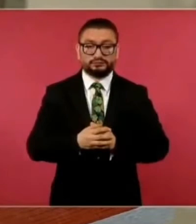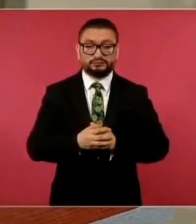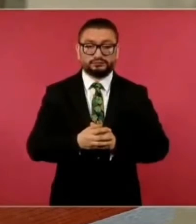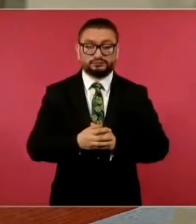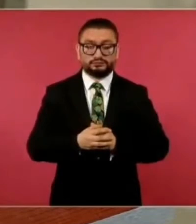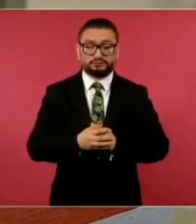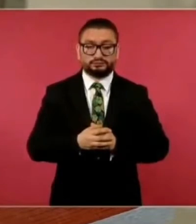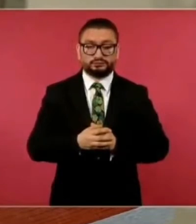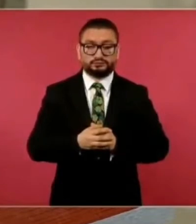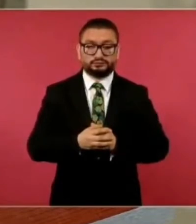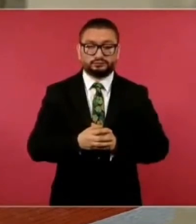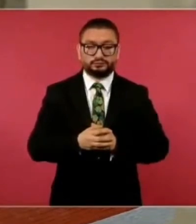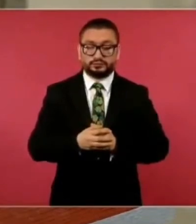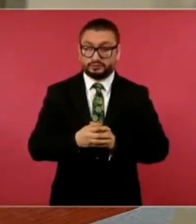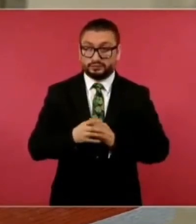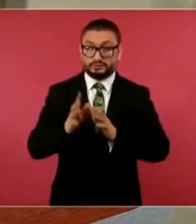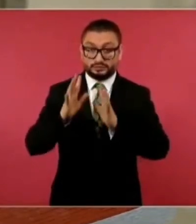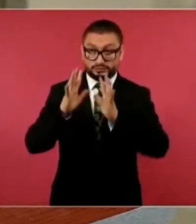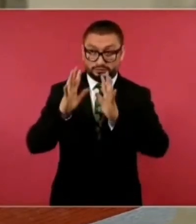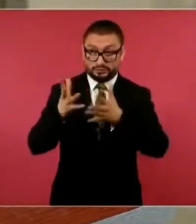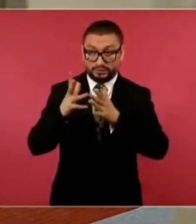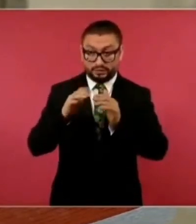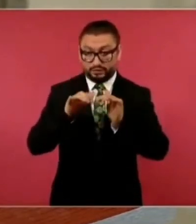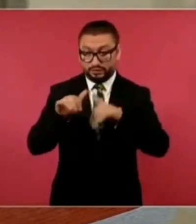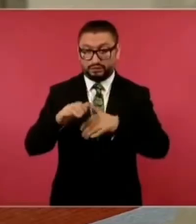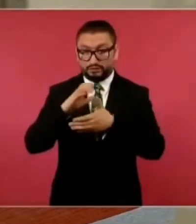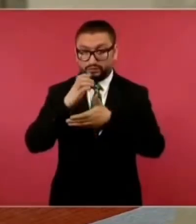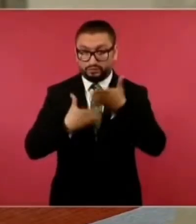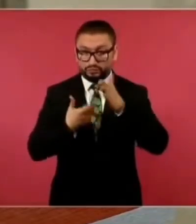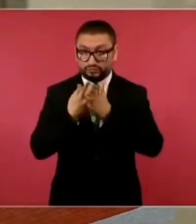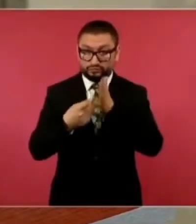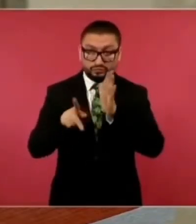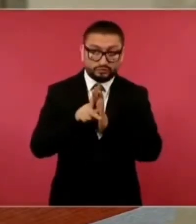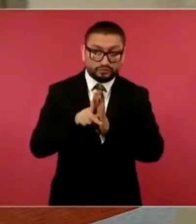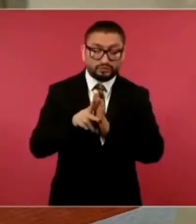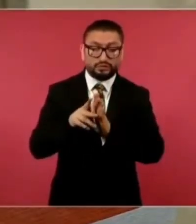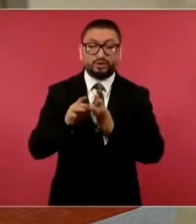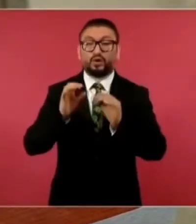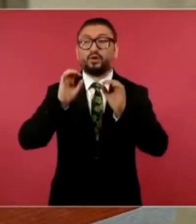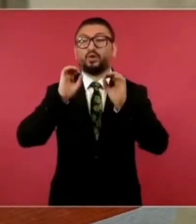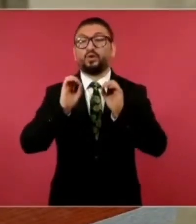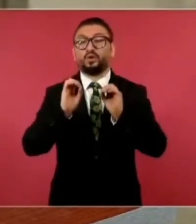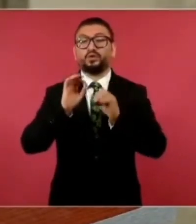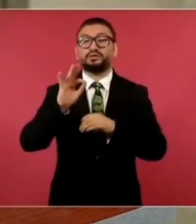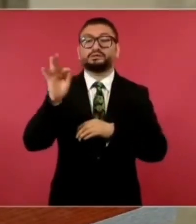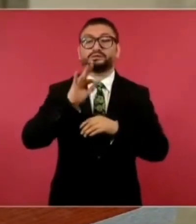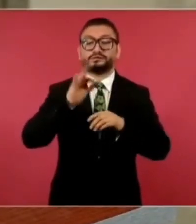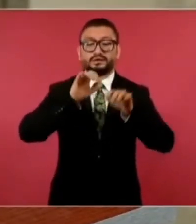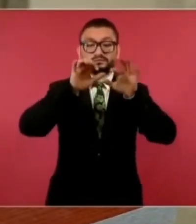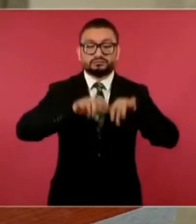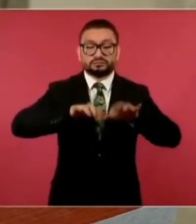es decir, si estás contratado por un medio o te pagan por reportaje,